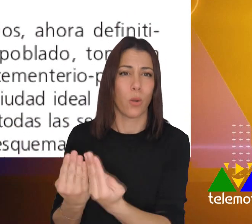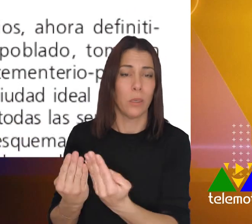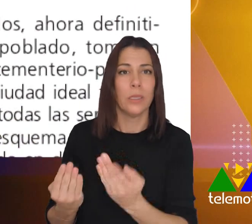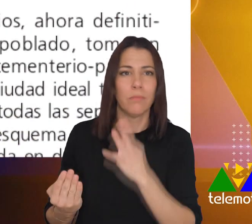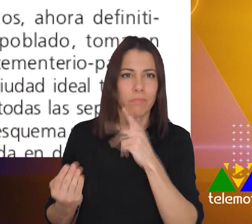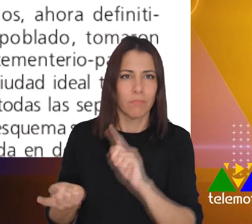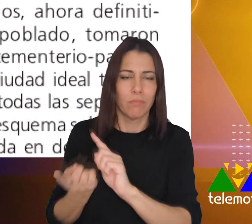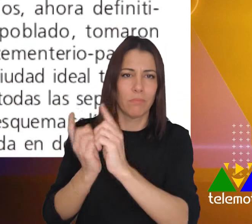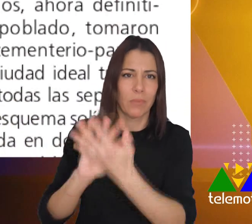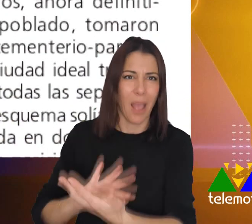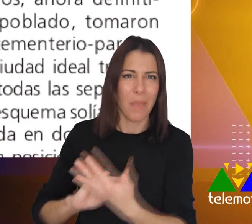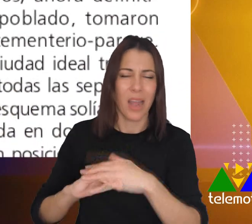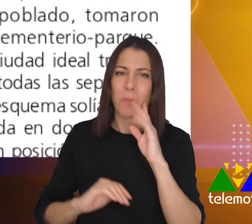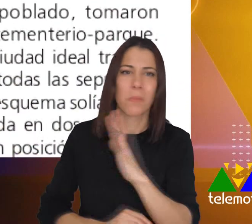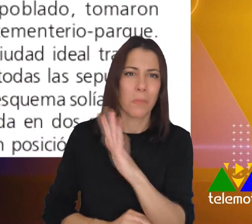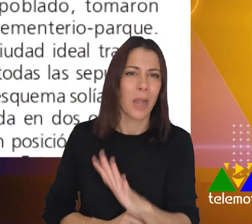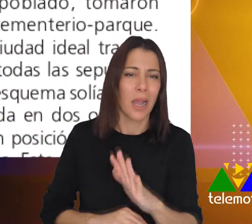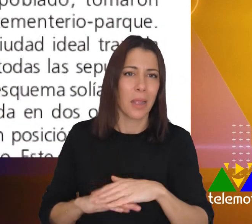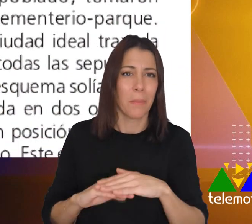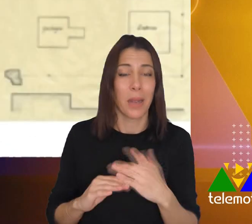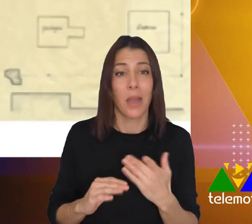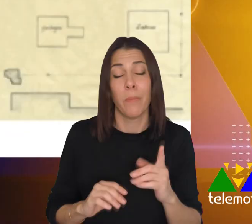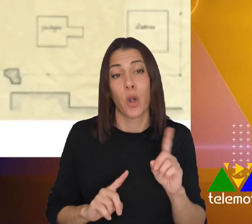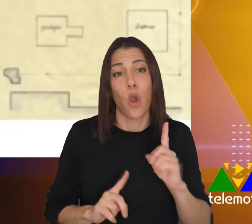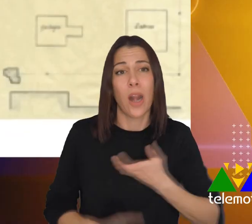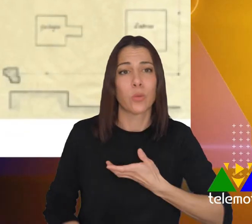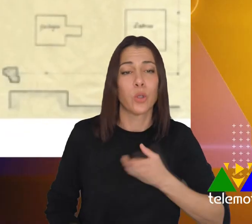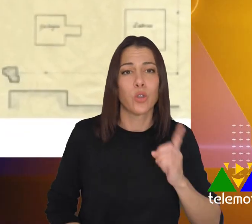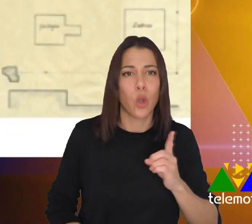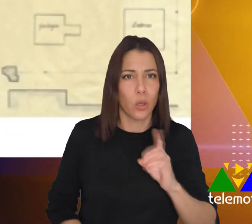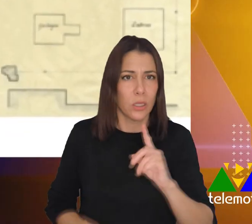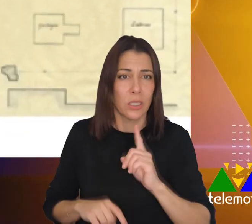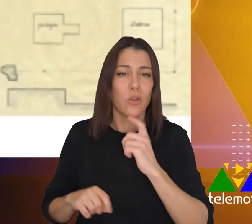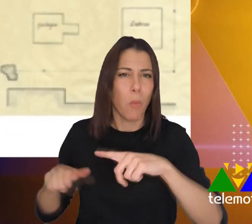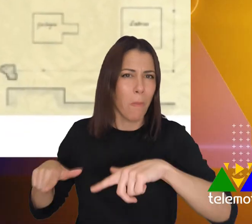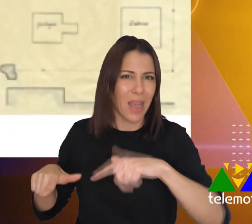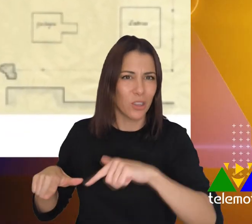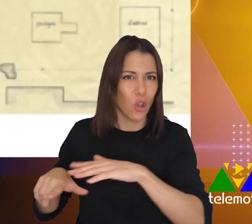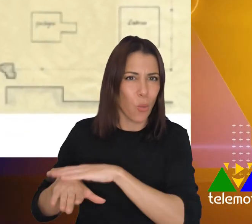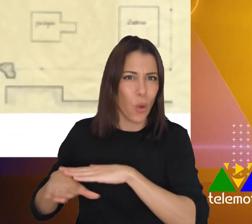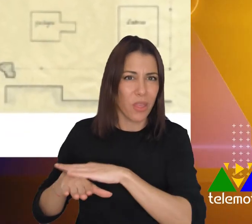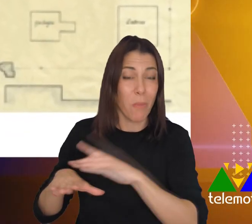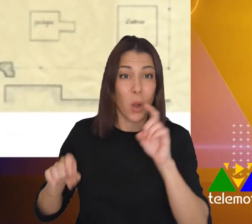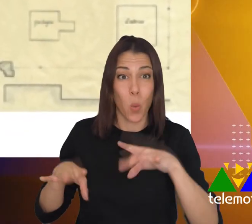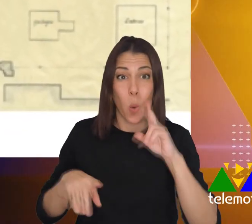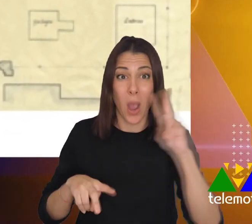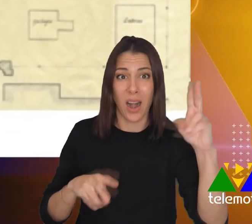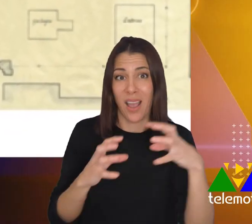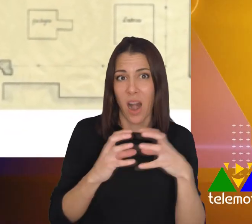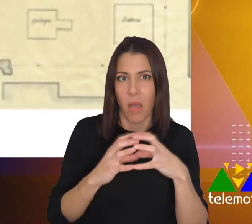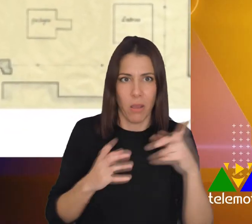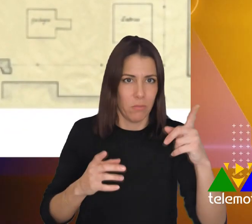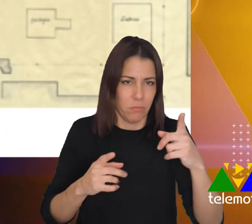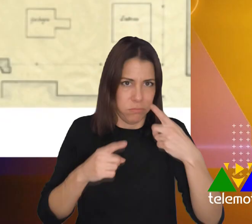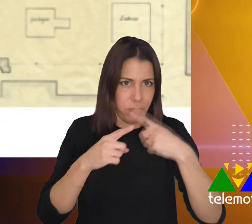que pudiera tener pues no el ayuntamiento, el patio del cementerio municipal de Granada, ¿no? Que era